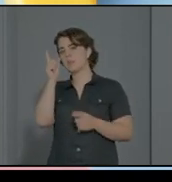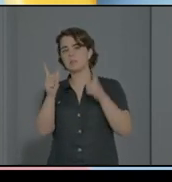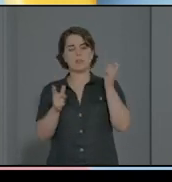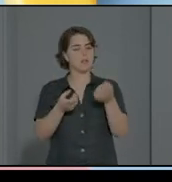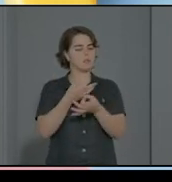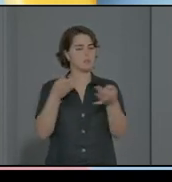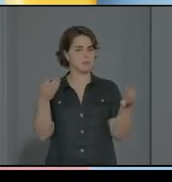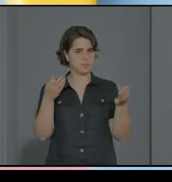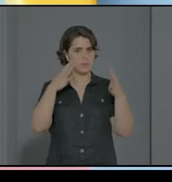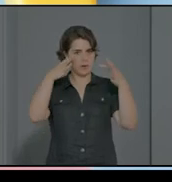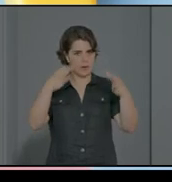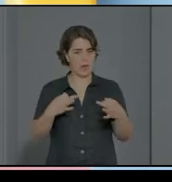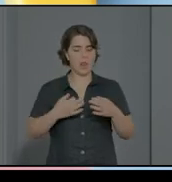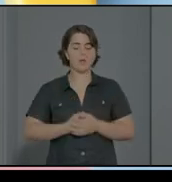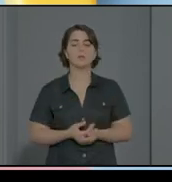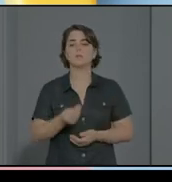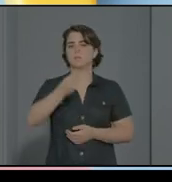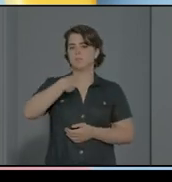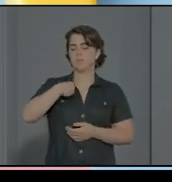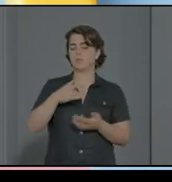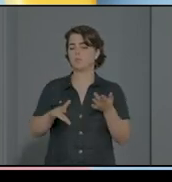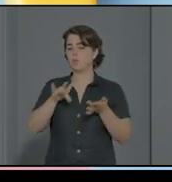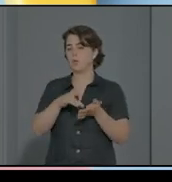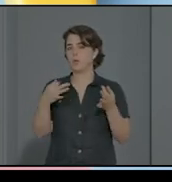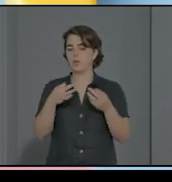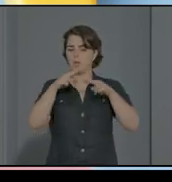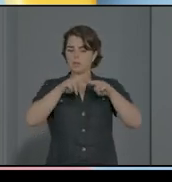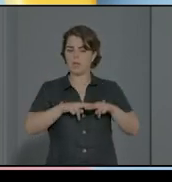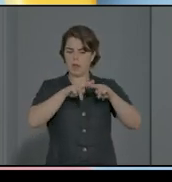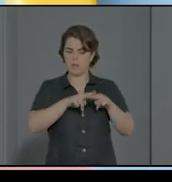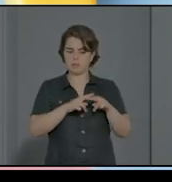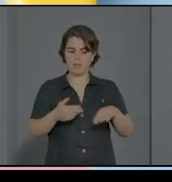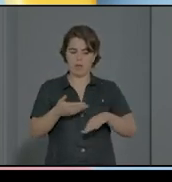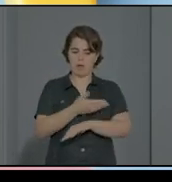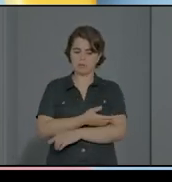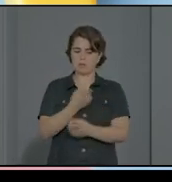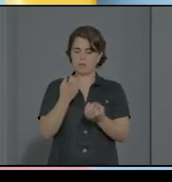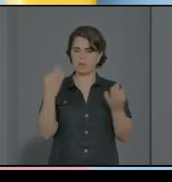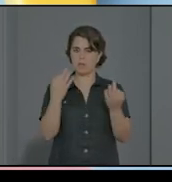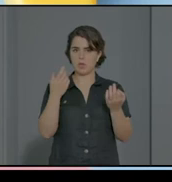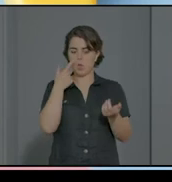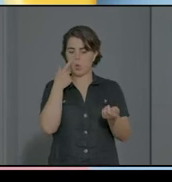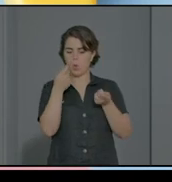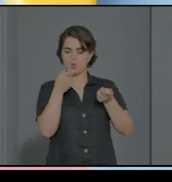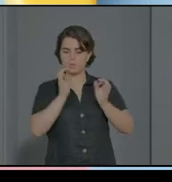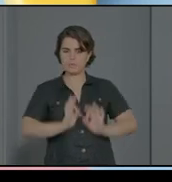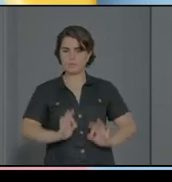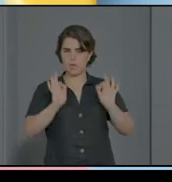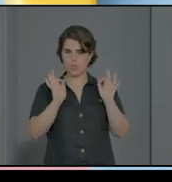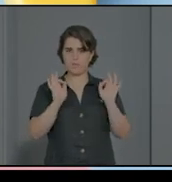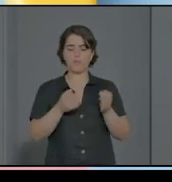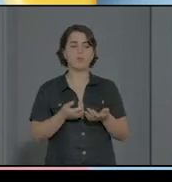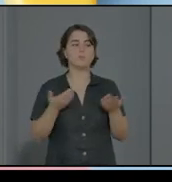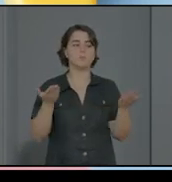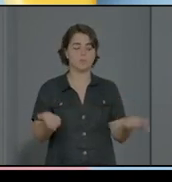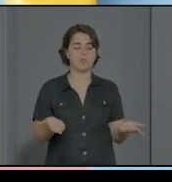Sin embargo, cuando llevamos a cabo un análisis de este tipo, tenemos que prever también un control específico. Es decir, todas las madres, todos